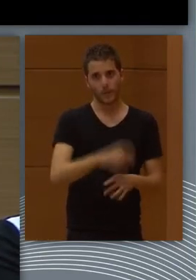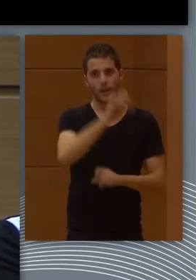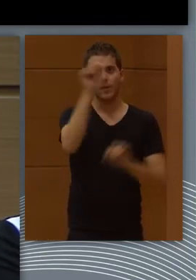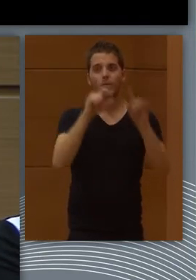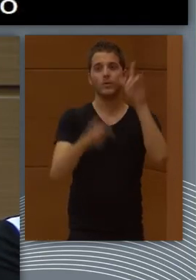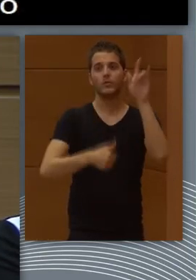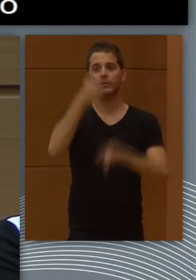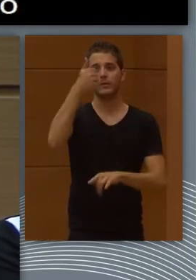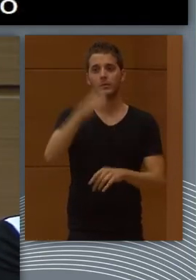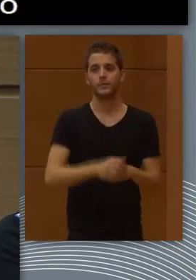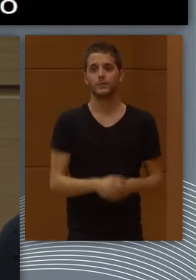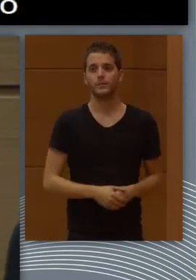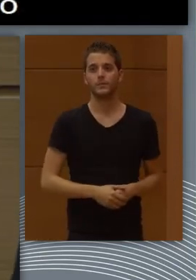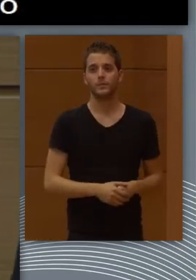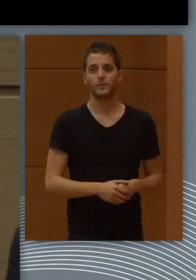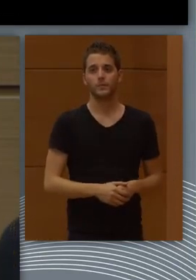preguntas?